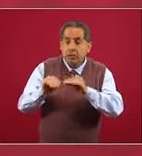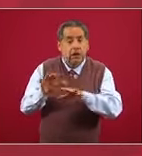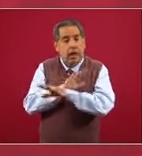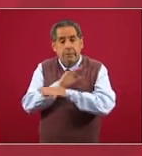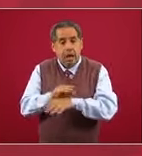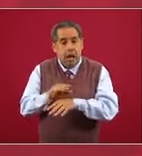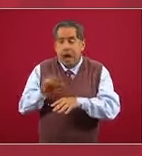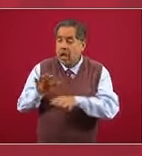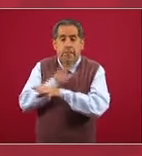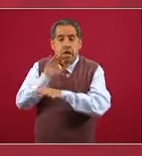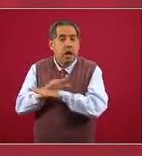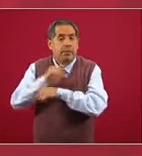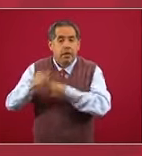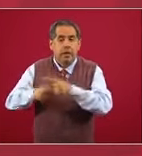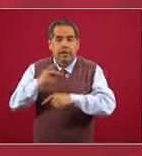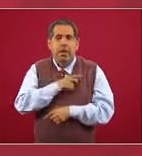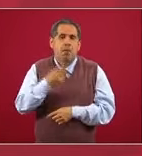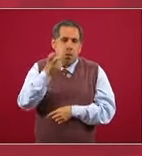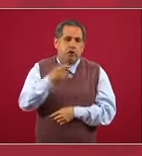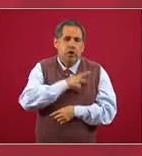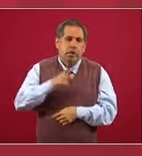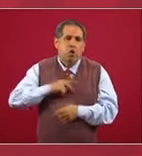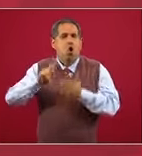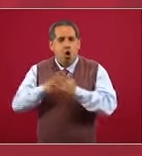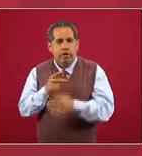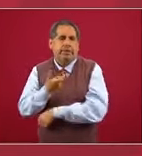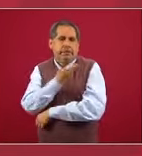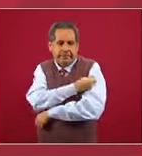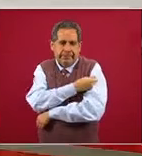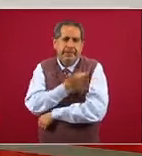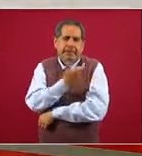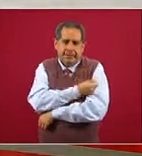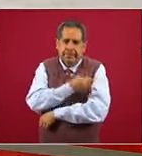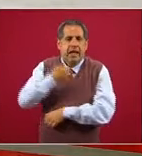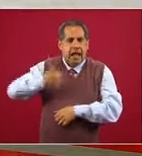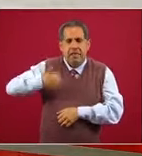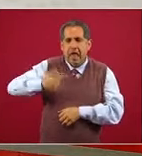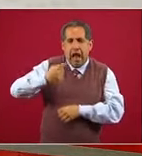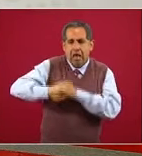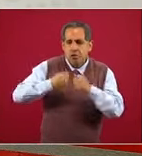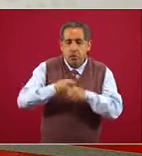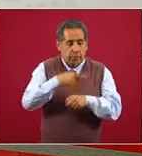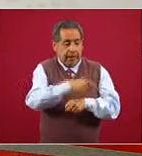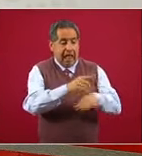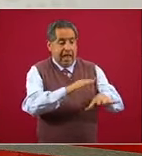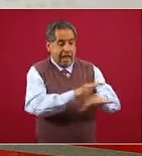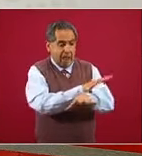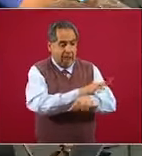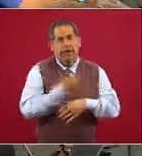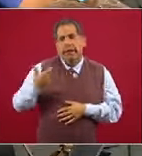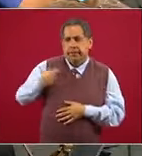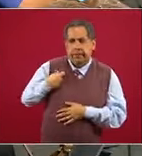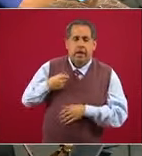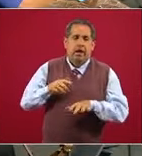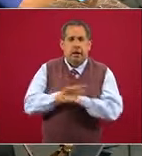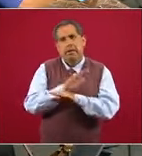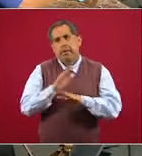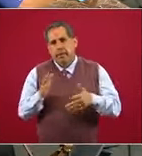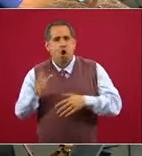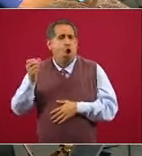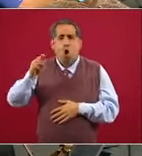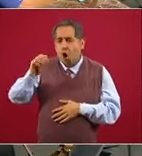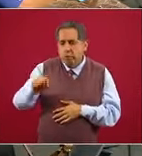composición y por eso todos los años hay que volverse a colocar la vacuna, porque se monitorea, esto también lo hace la OMS y también lo